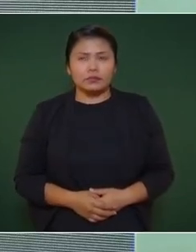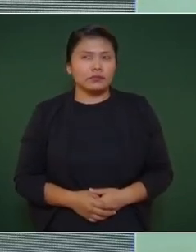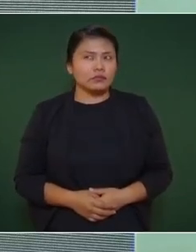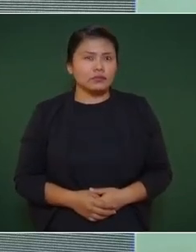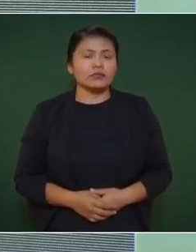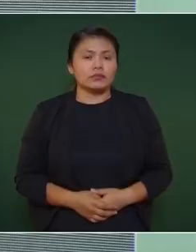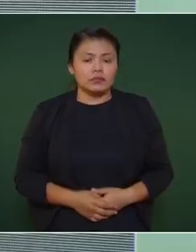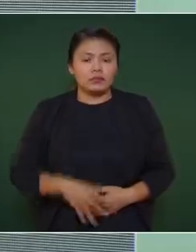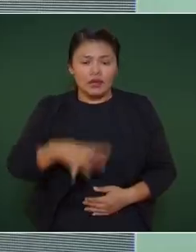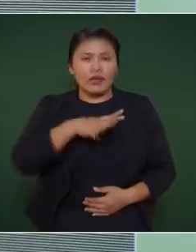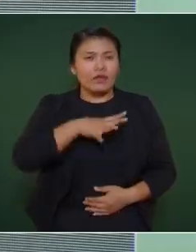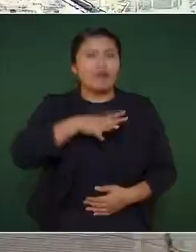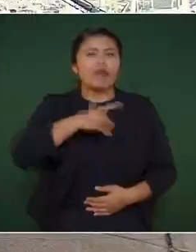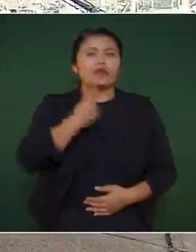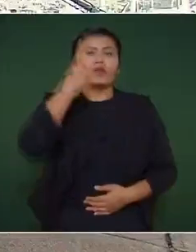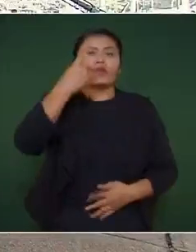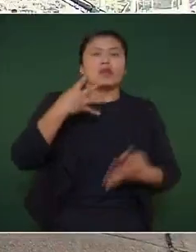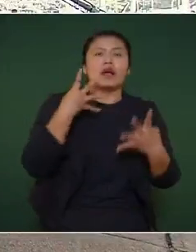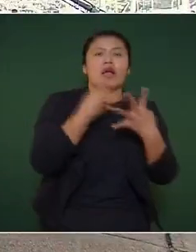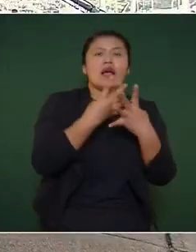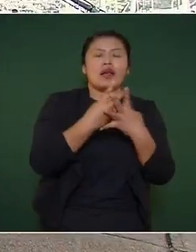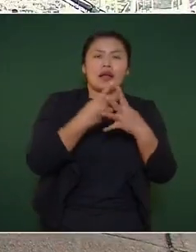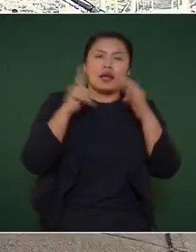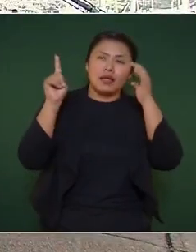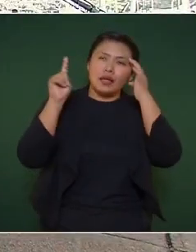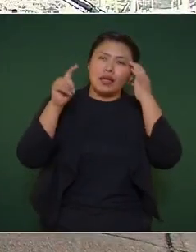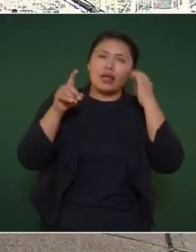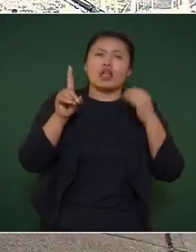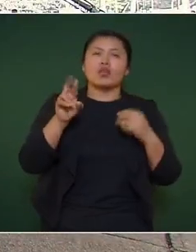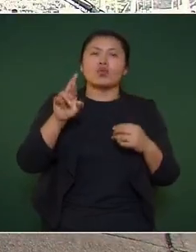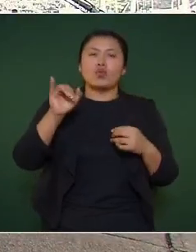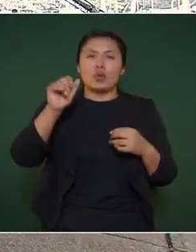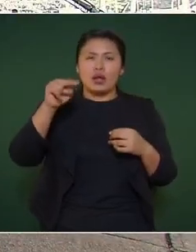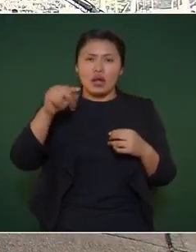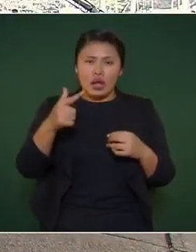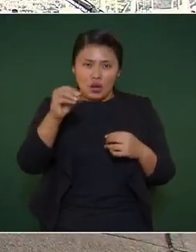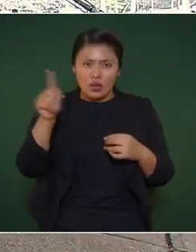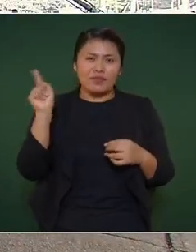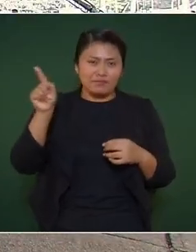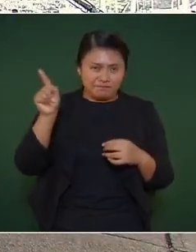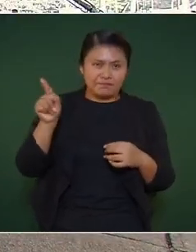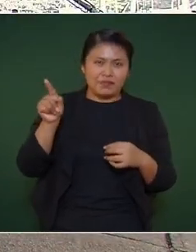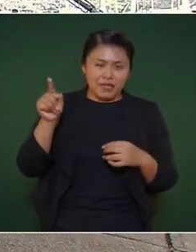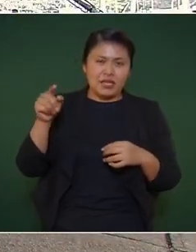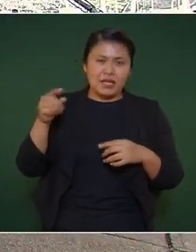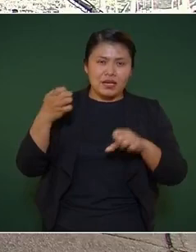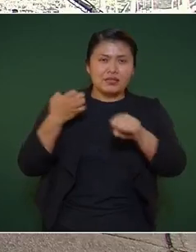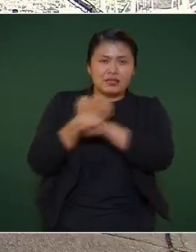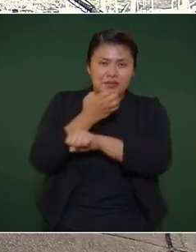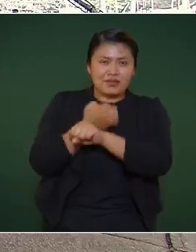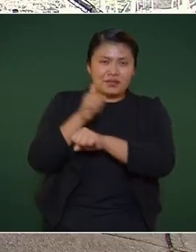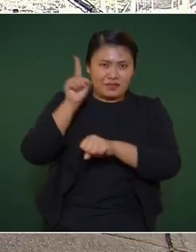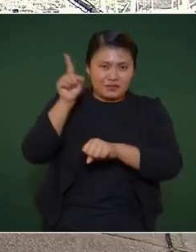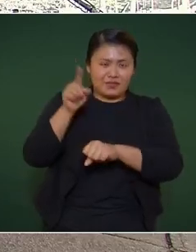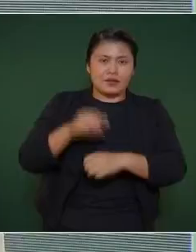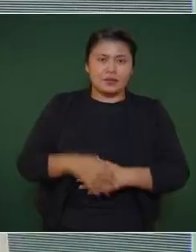utilizar un reclusorio en Durango. La gente de Durango sabe bien a lo que me estoy refiriendo.